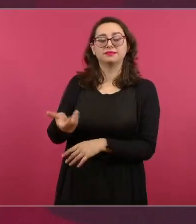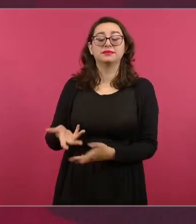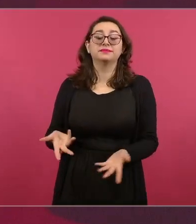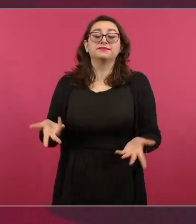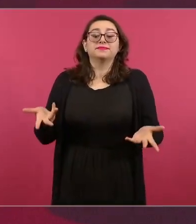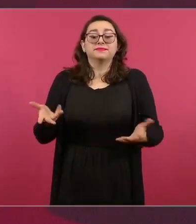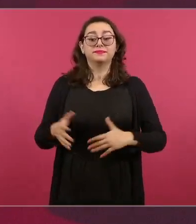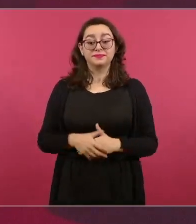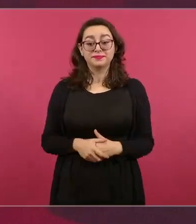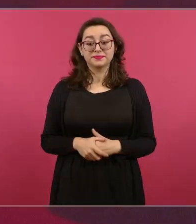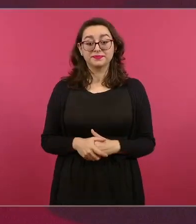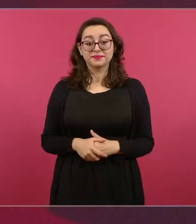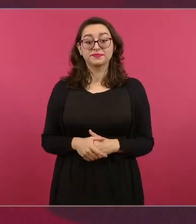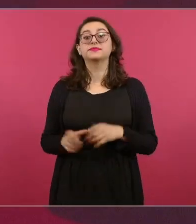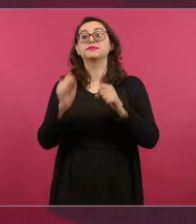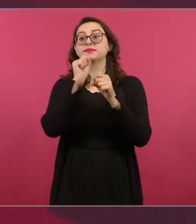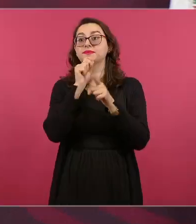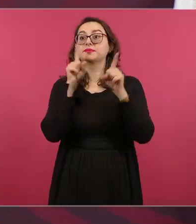echarle la culpa al ejército,